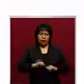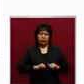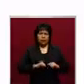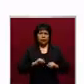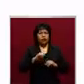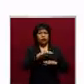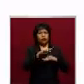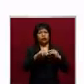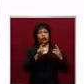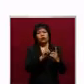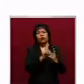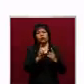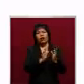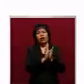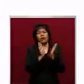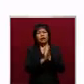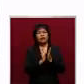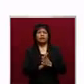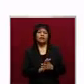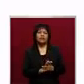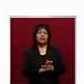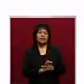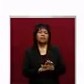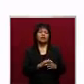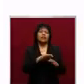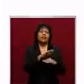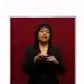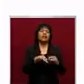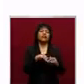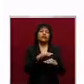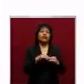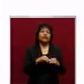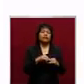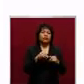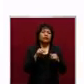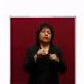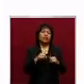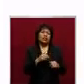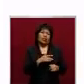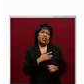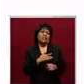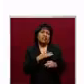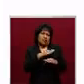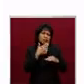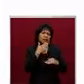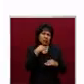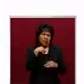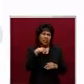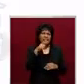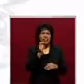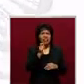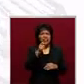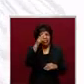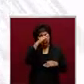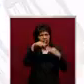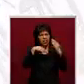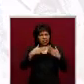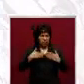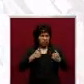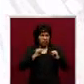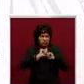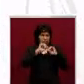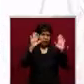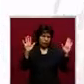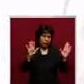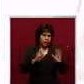interactivas, dinámicas, atractivas, pertinentes, que le otorguen sentido y significado. Eso también es